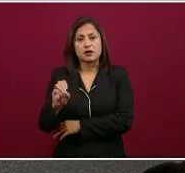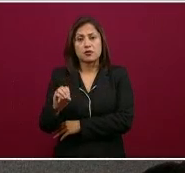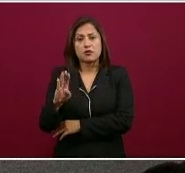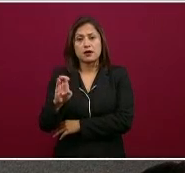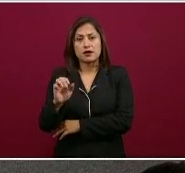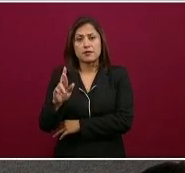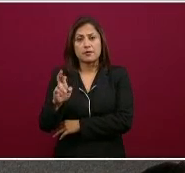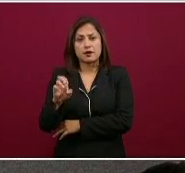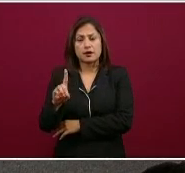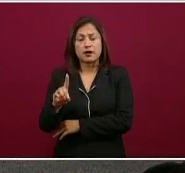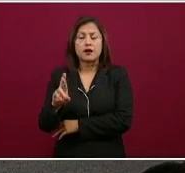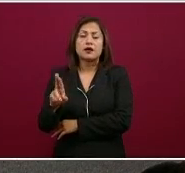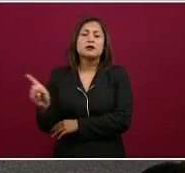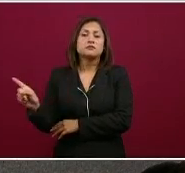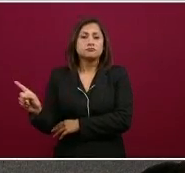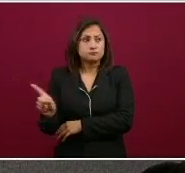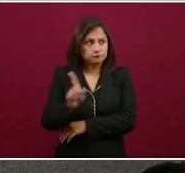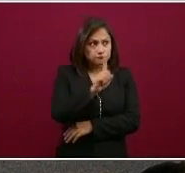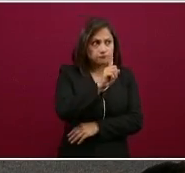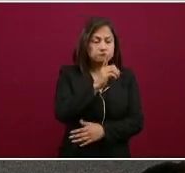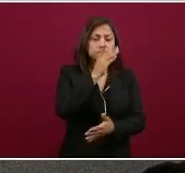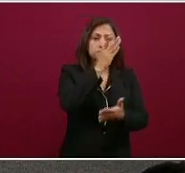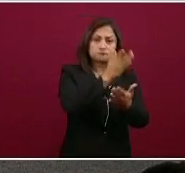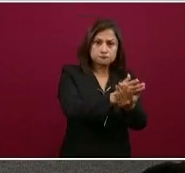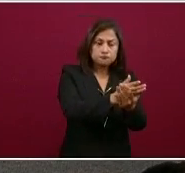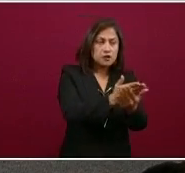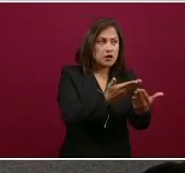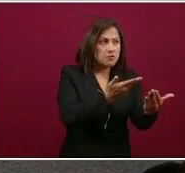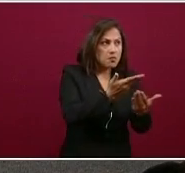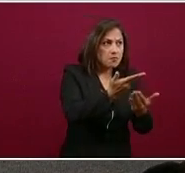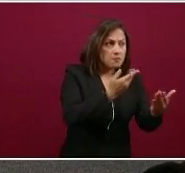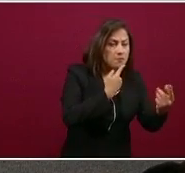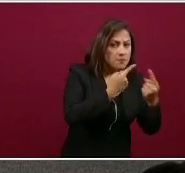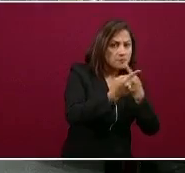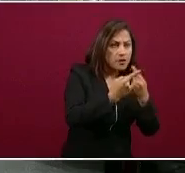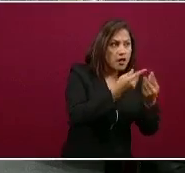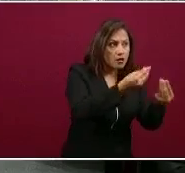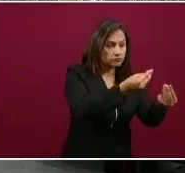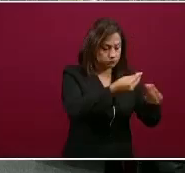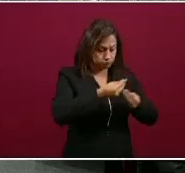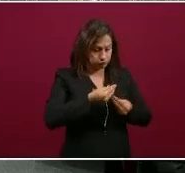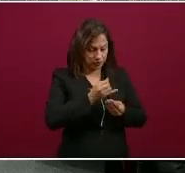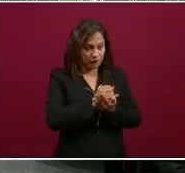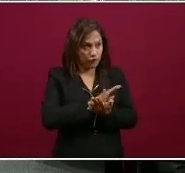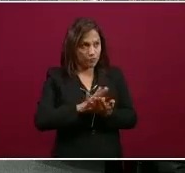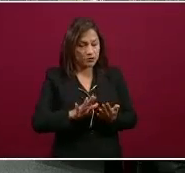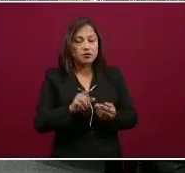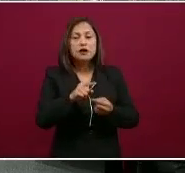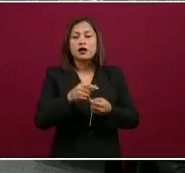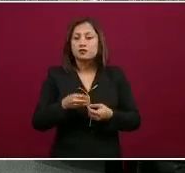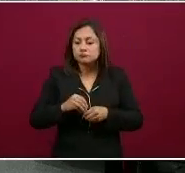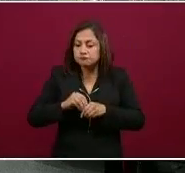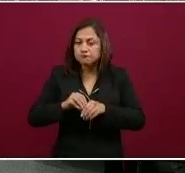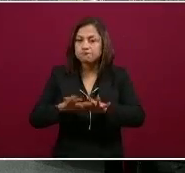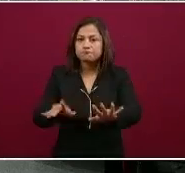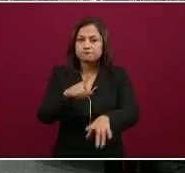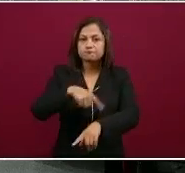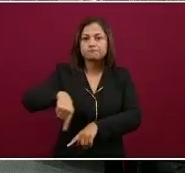vamos a comunicarles a ustedes permanentemente. Con este